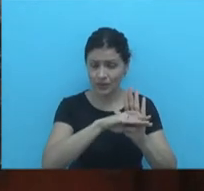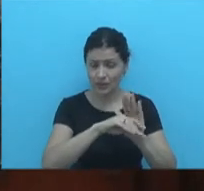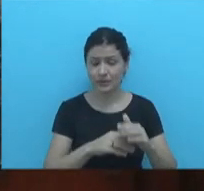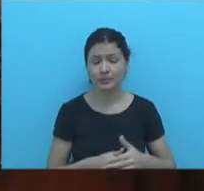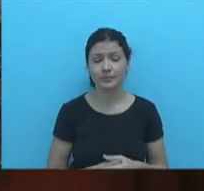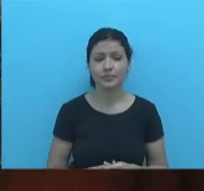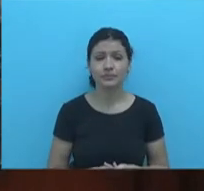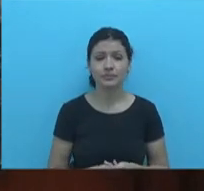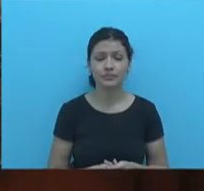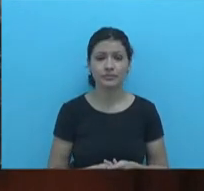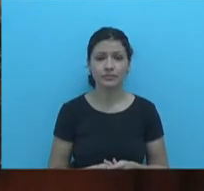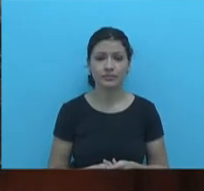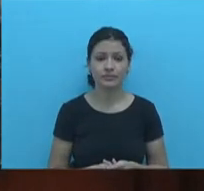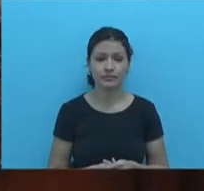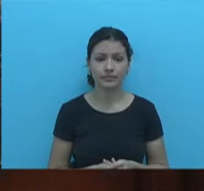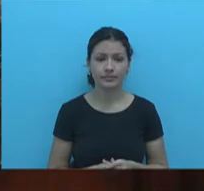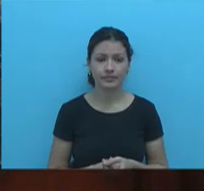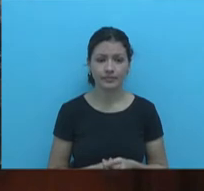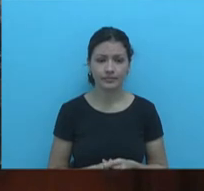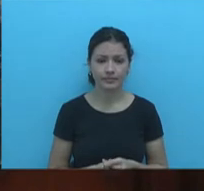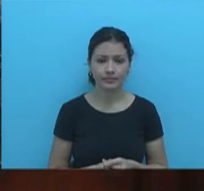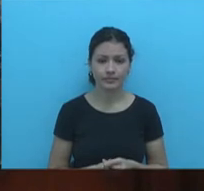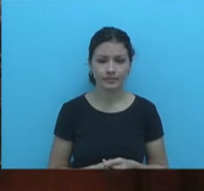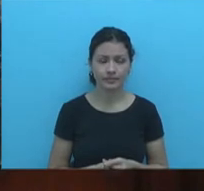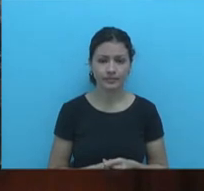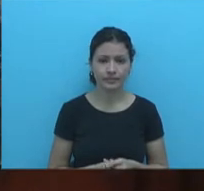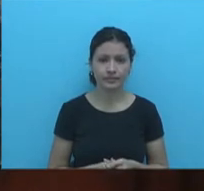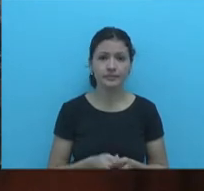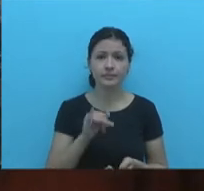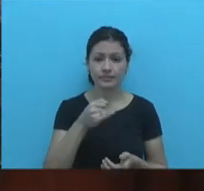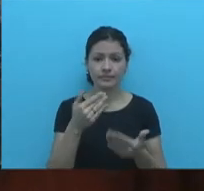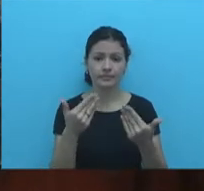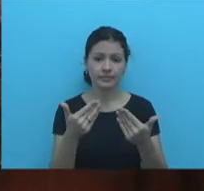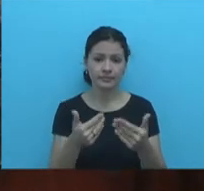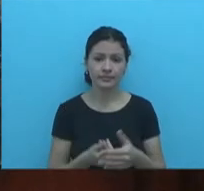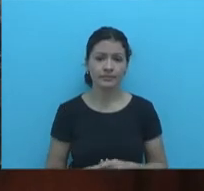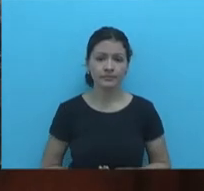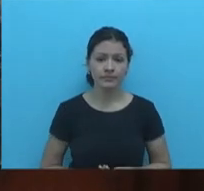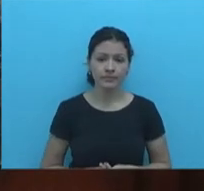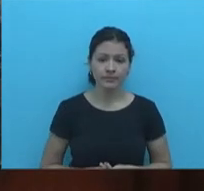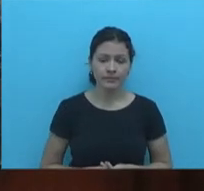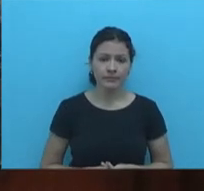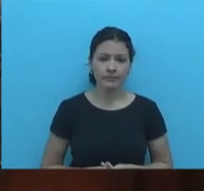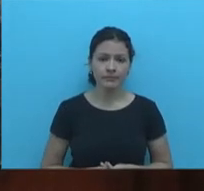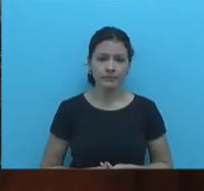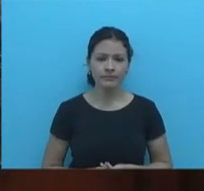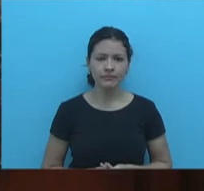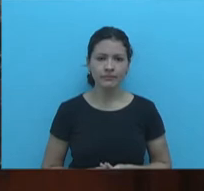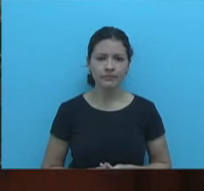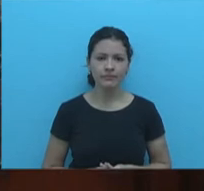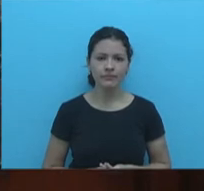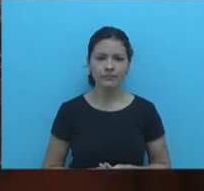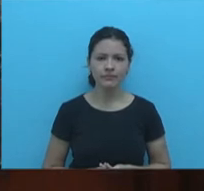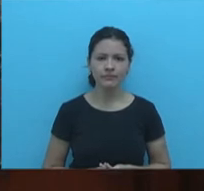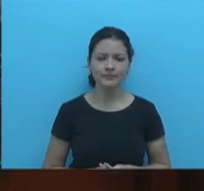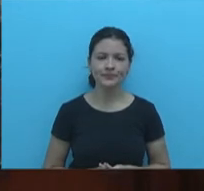modificado solo para escuelas técnicas o algo así, lo podemos hacer. Así que Si están de acuerdo,